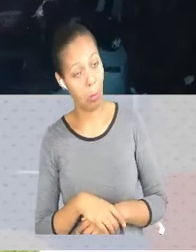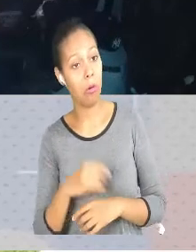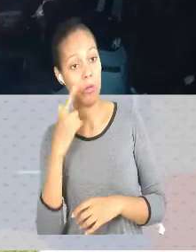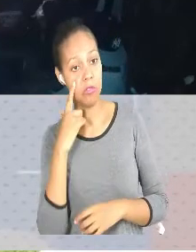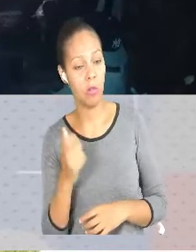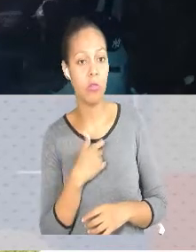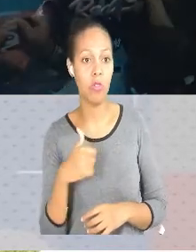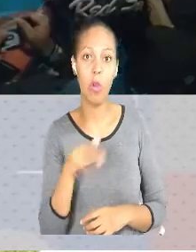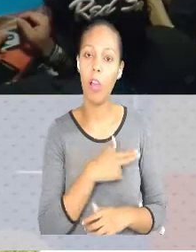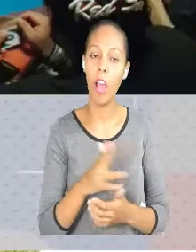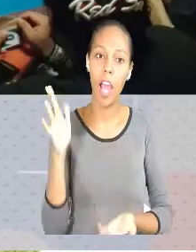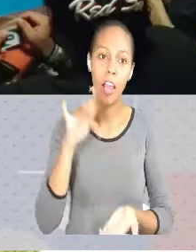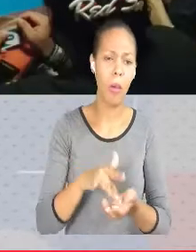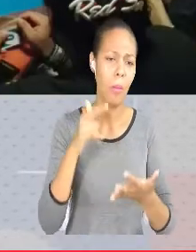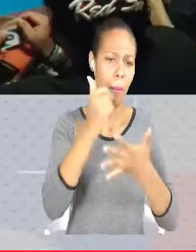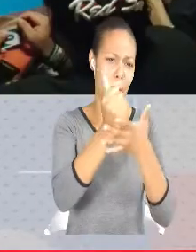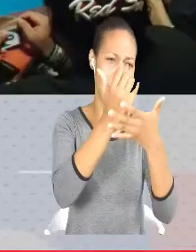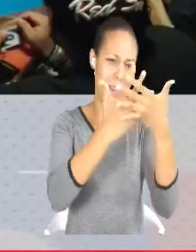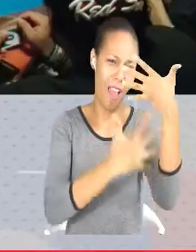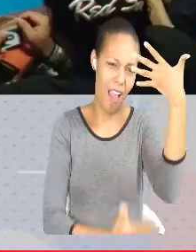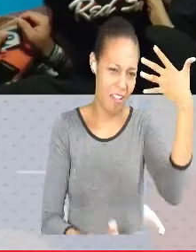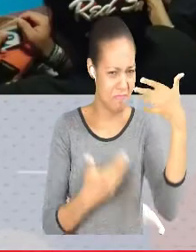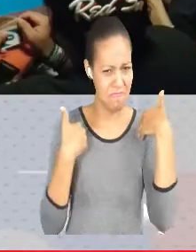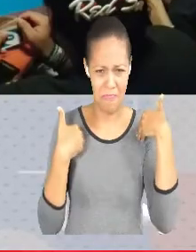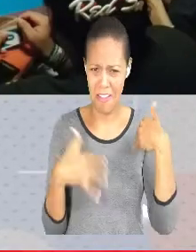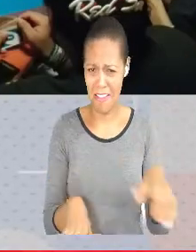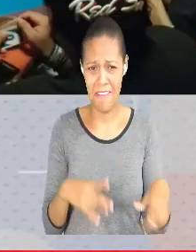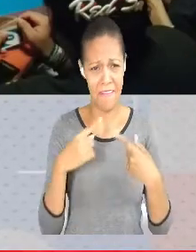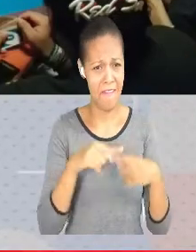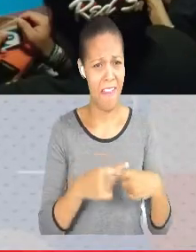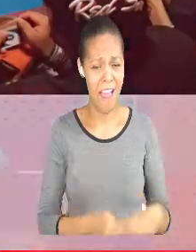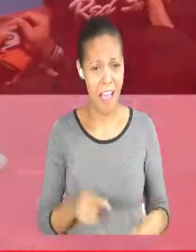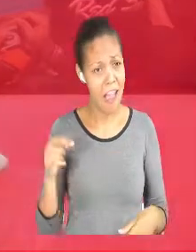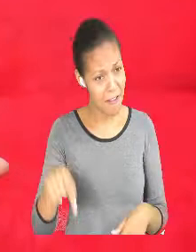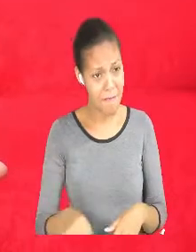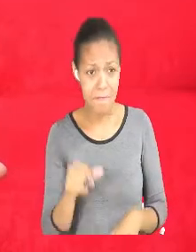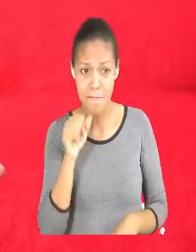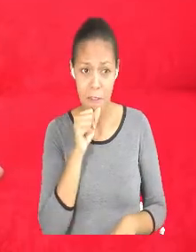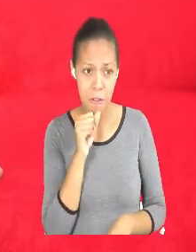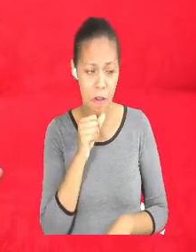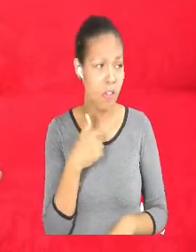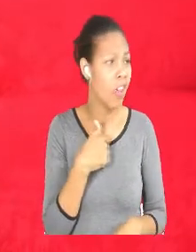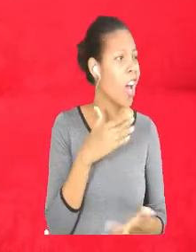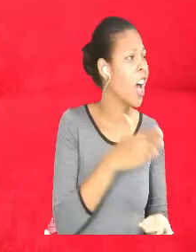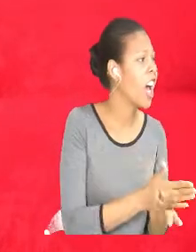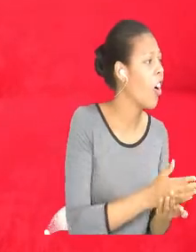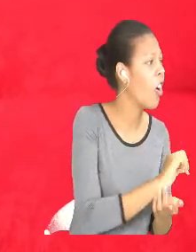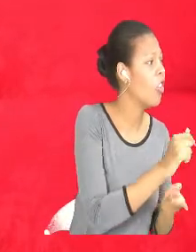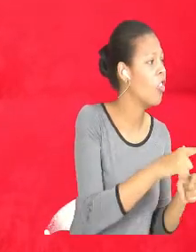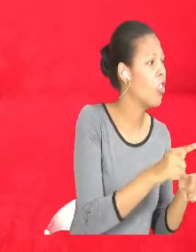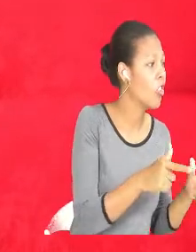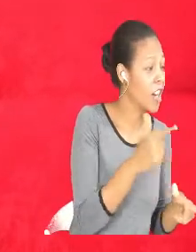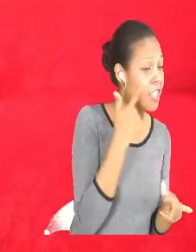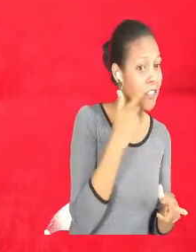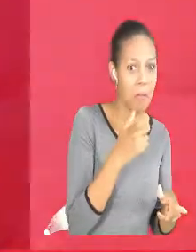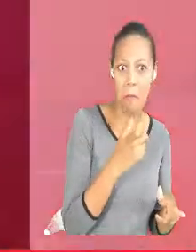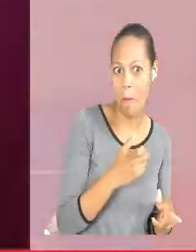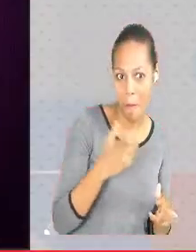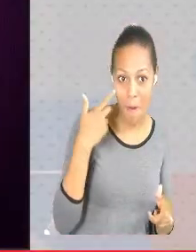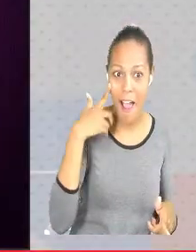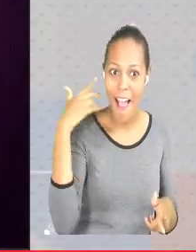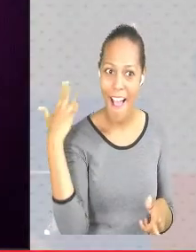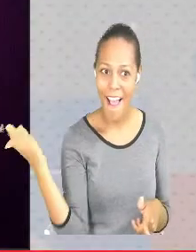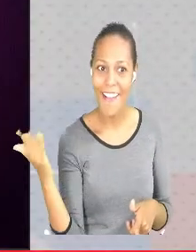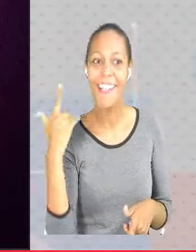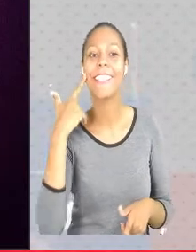encontrar nosotros en la Iguana Casa Cultural aquí en Barranca Bermeja. No tiene que irse para ningún otro sitio para usted poder disfrutar de